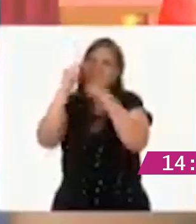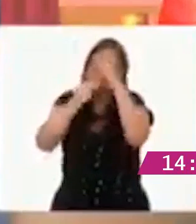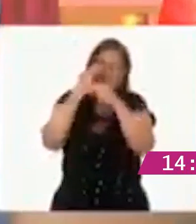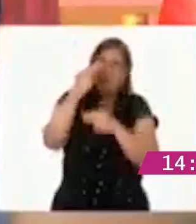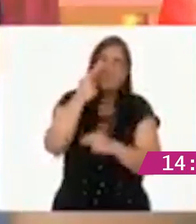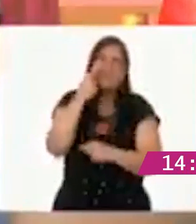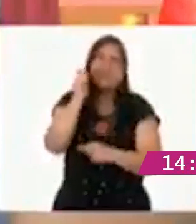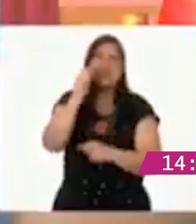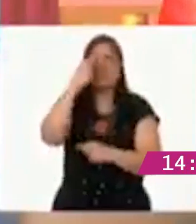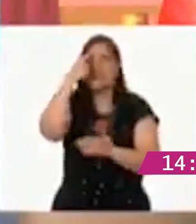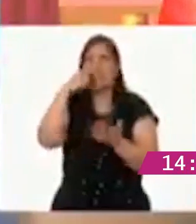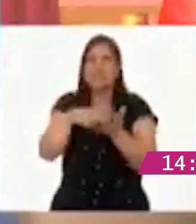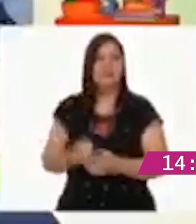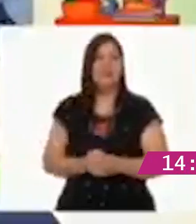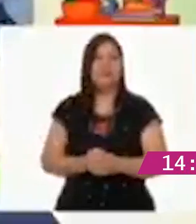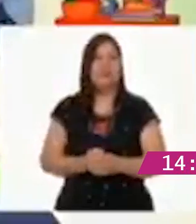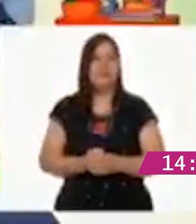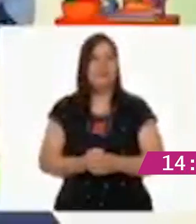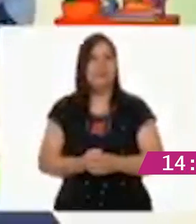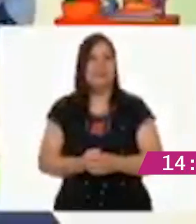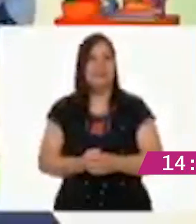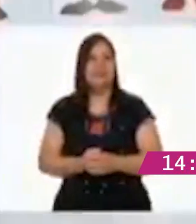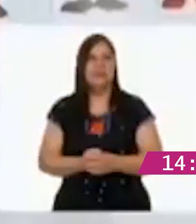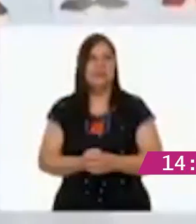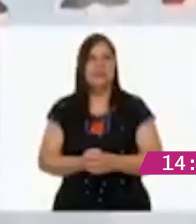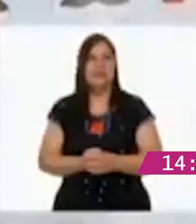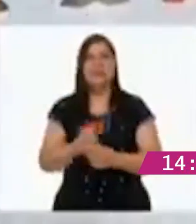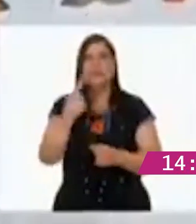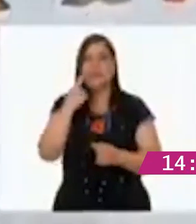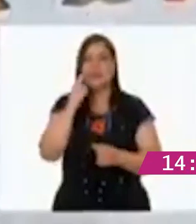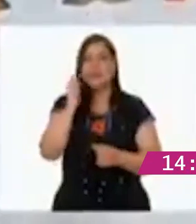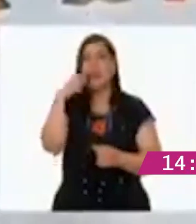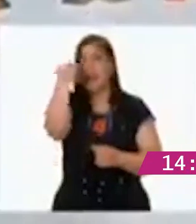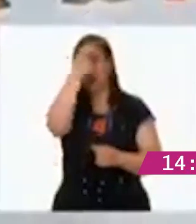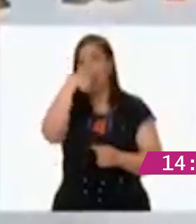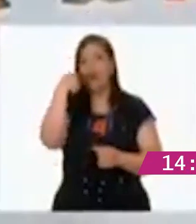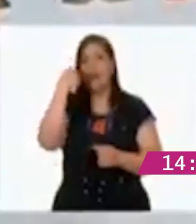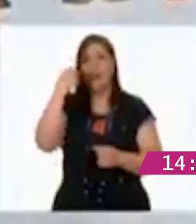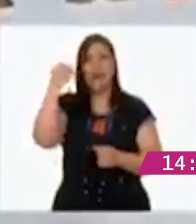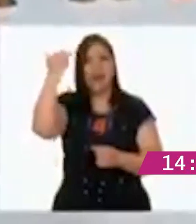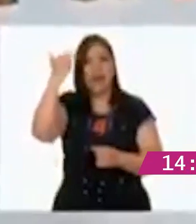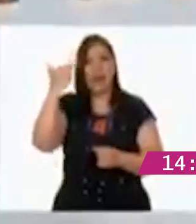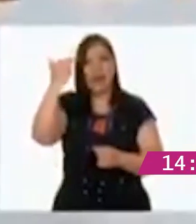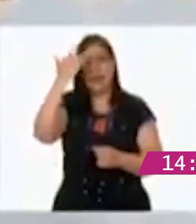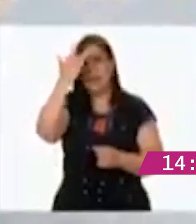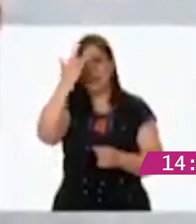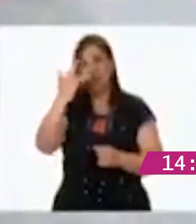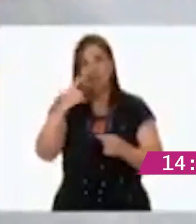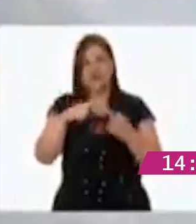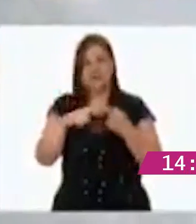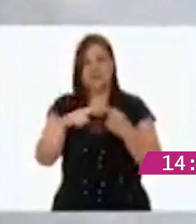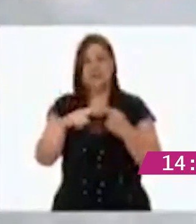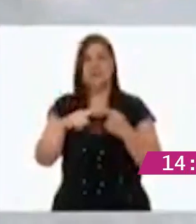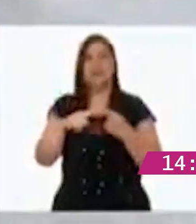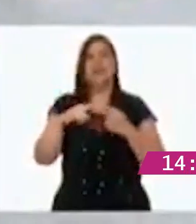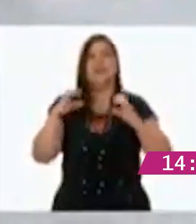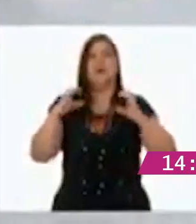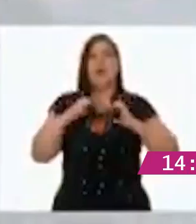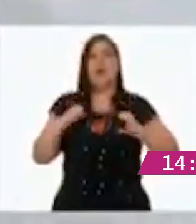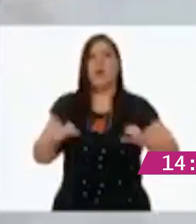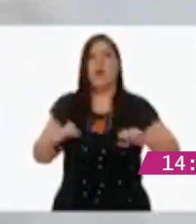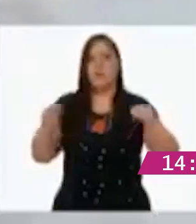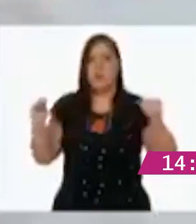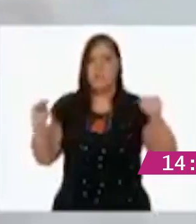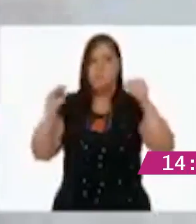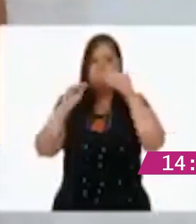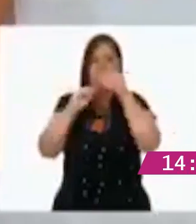en condición de pobreza y sin acceso a un televisor, computadora, internet o algunos inclusive sin energía eléctrica en los hogares,